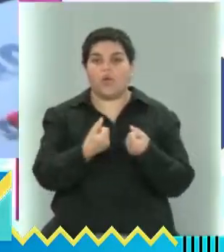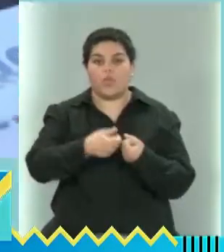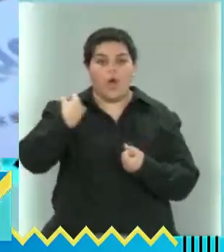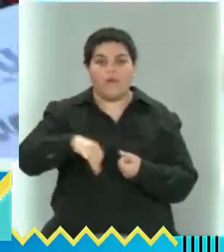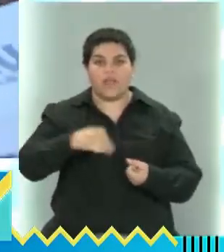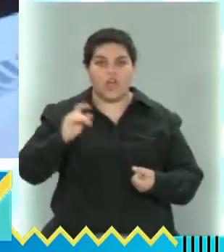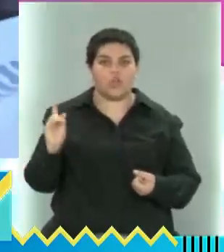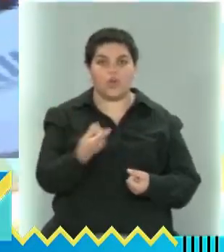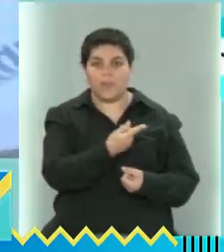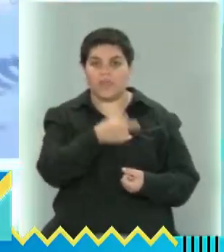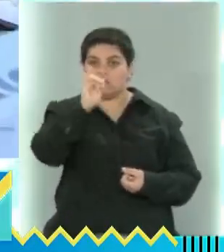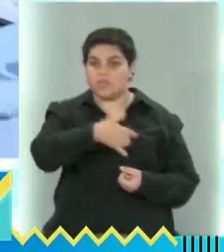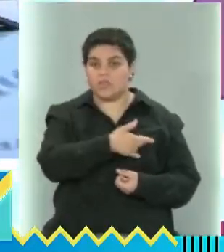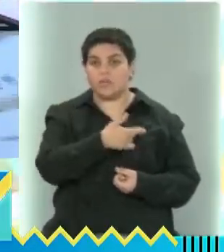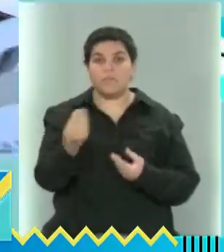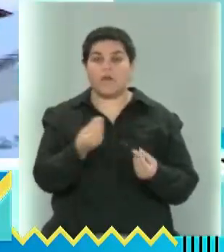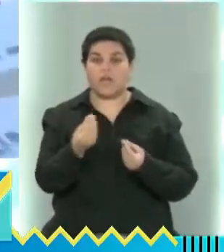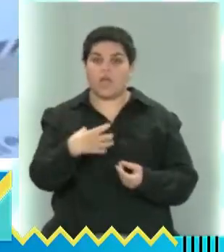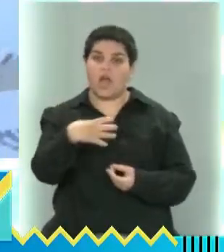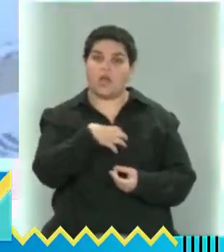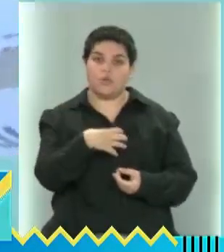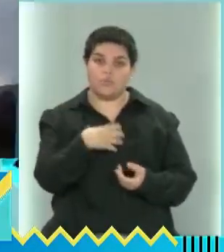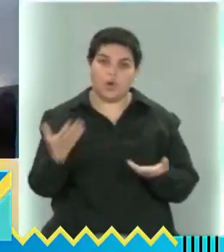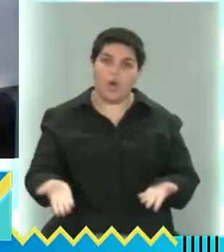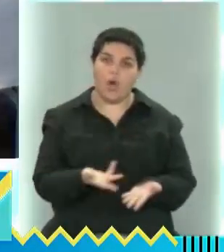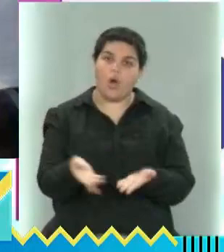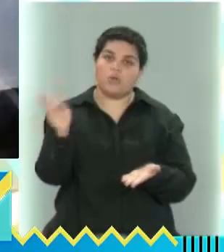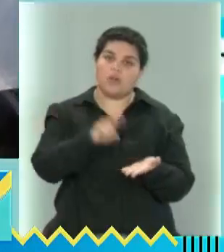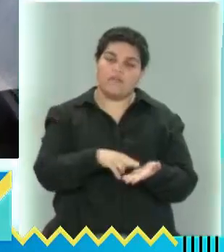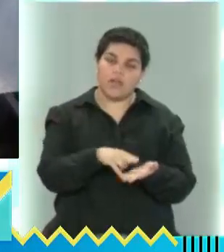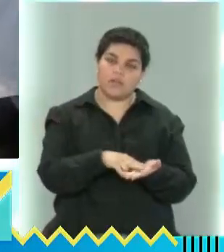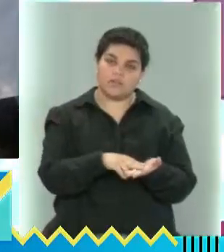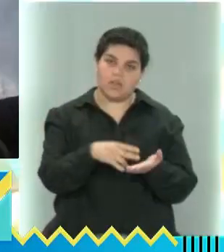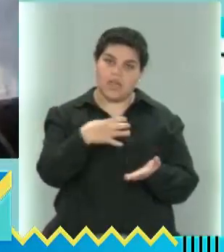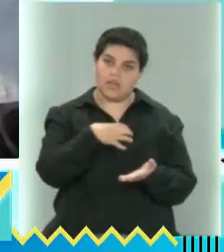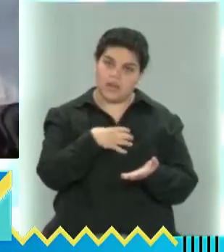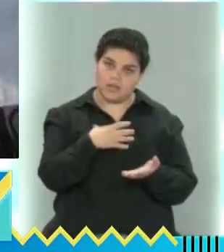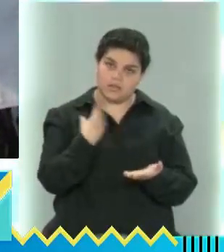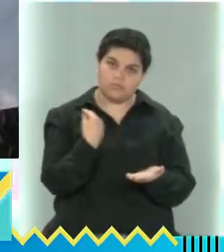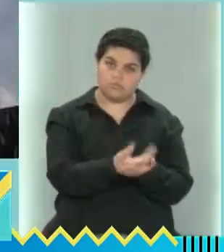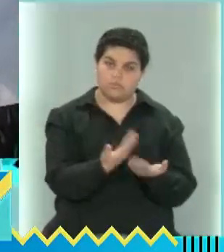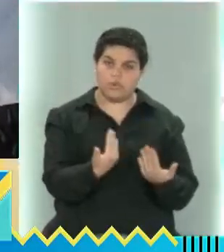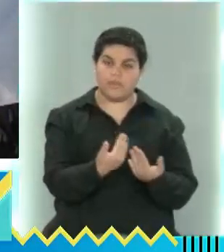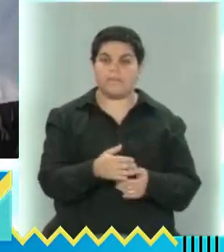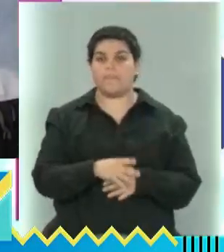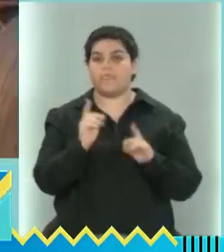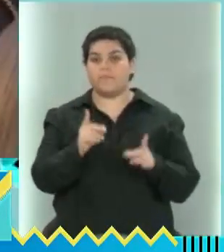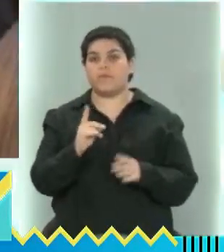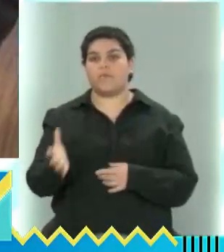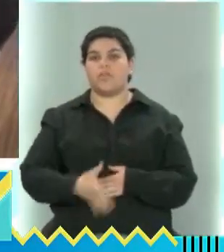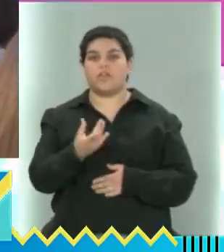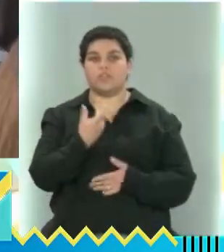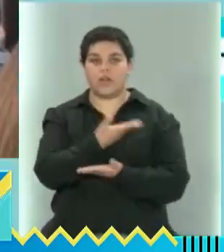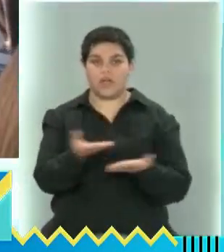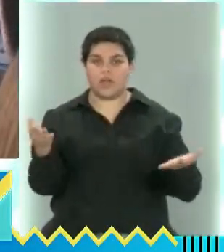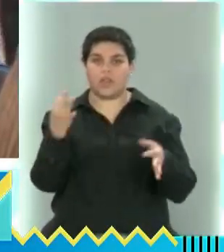si podemos solucionar que los chicos vuelvan a tener clases rápidamente. Más allá de que a su vez la Directora General de Educación Secundaria